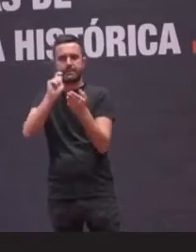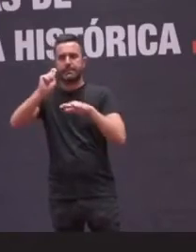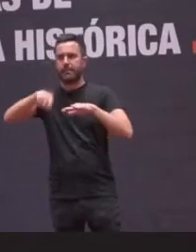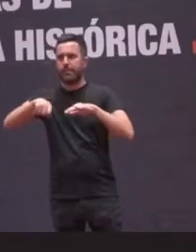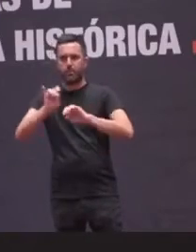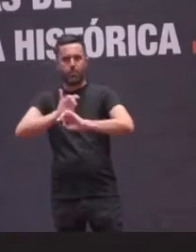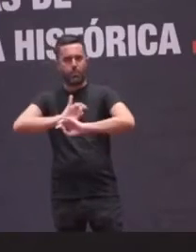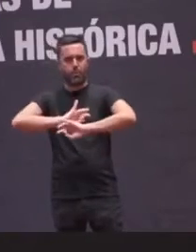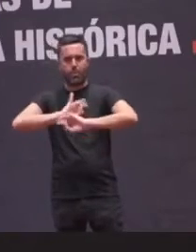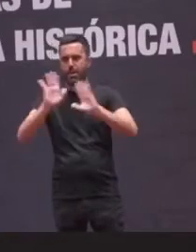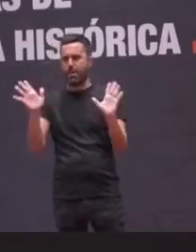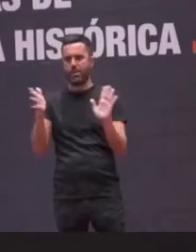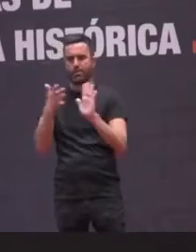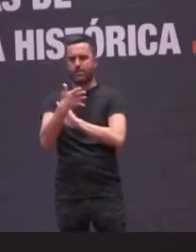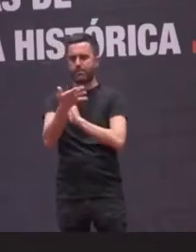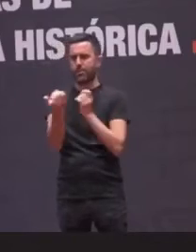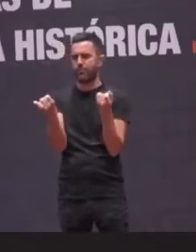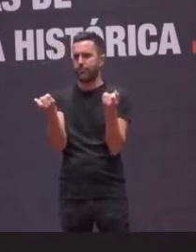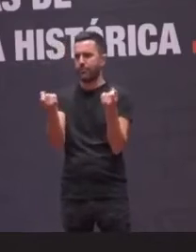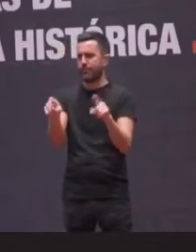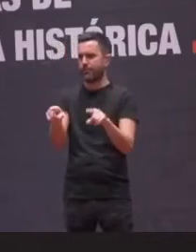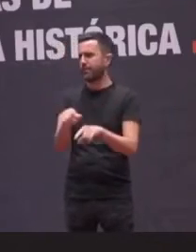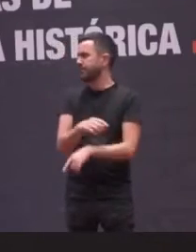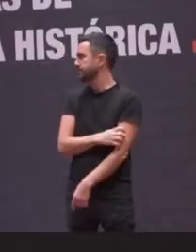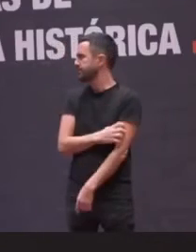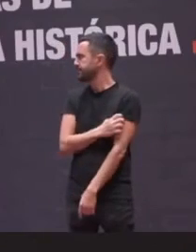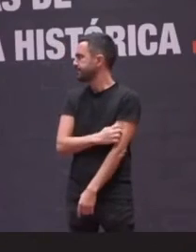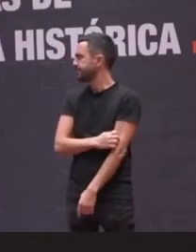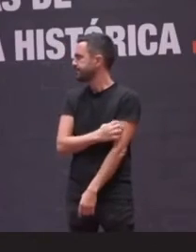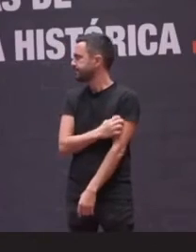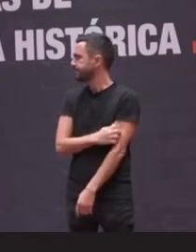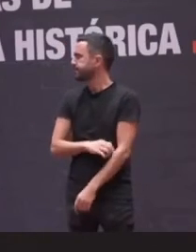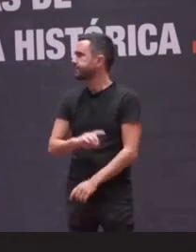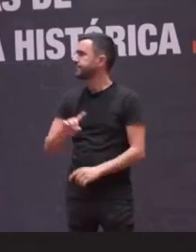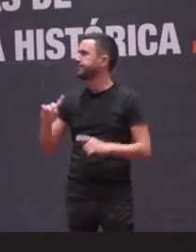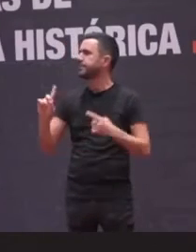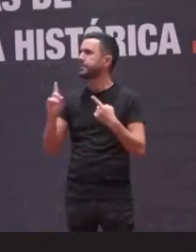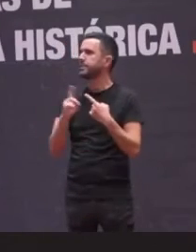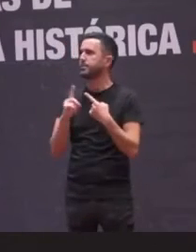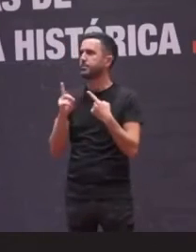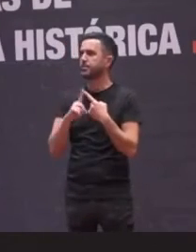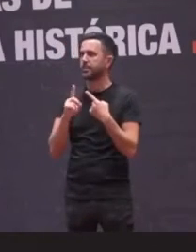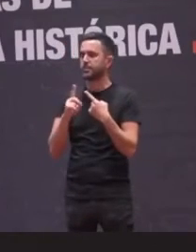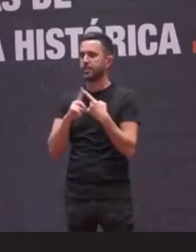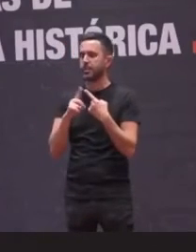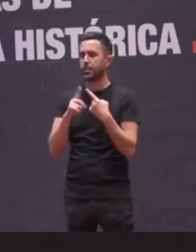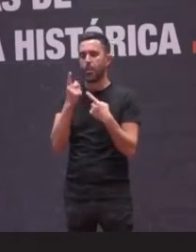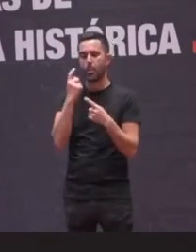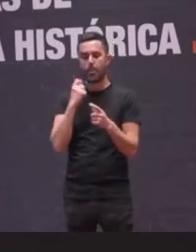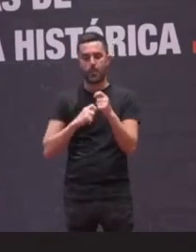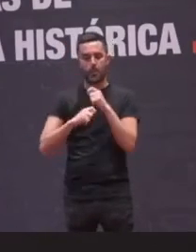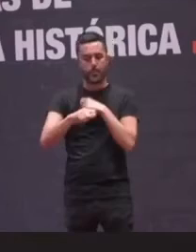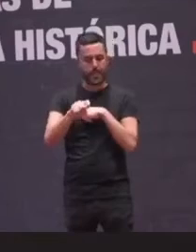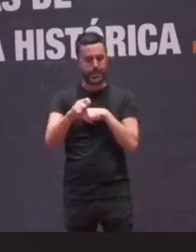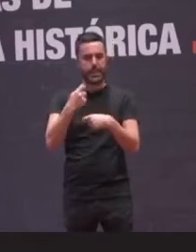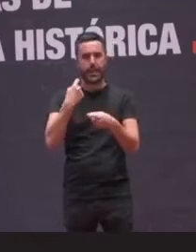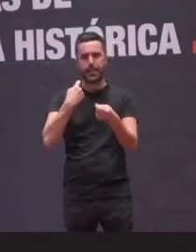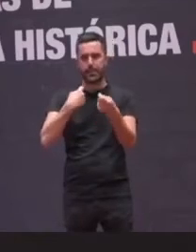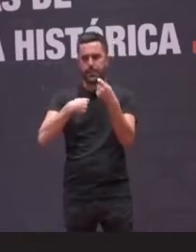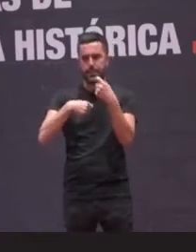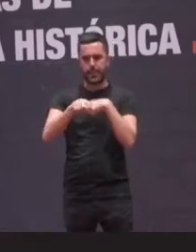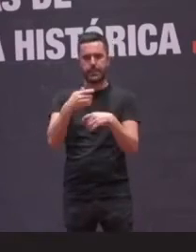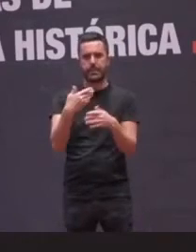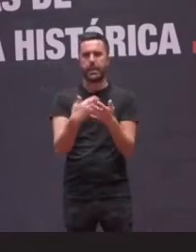momento. Non me vou estender moito máis, porque creo que o máis interesante son as preguntas. Primeiro dato, constatado, houve unha venda. Houve unha venda no